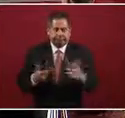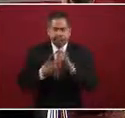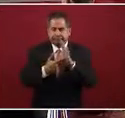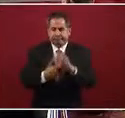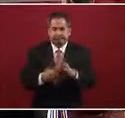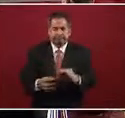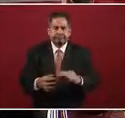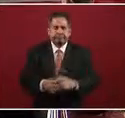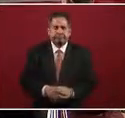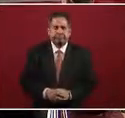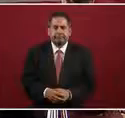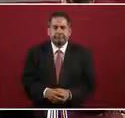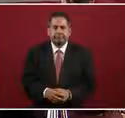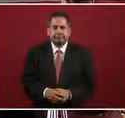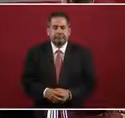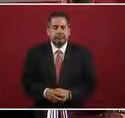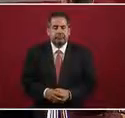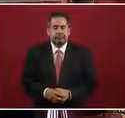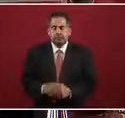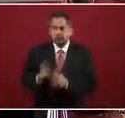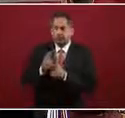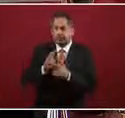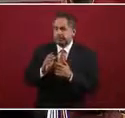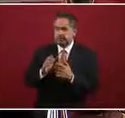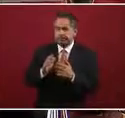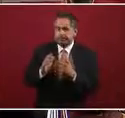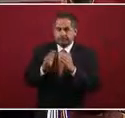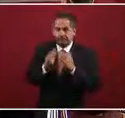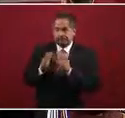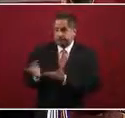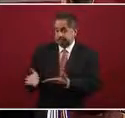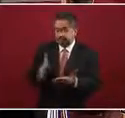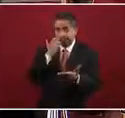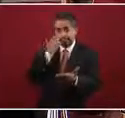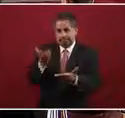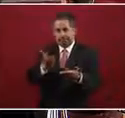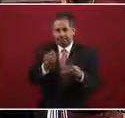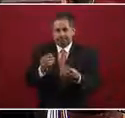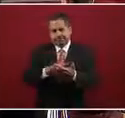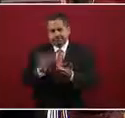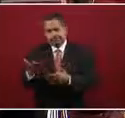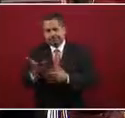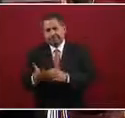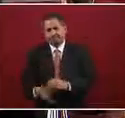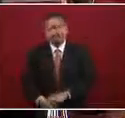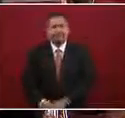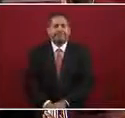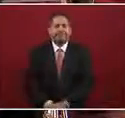Y pues ahí los dejo con la casa y muchas gracias.